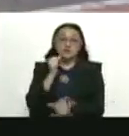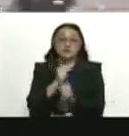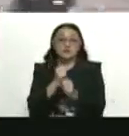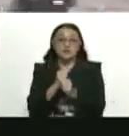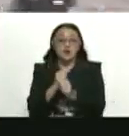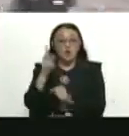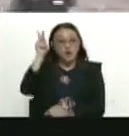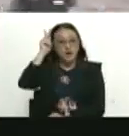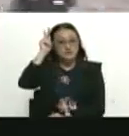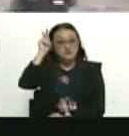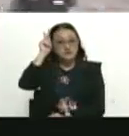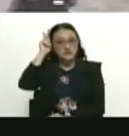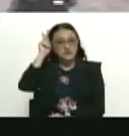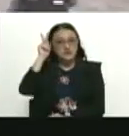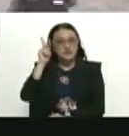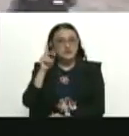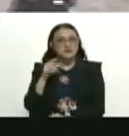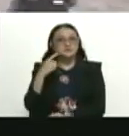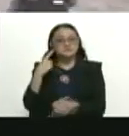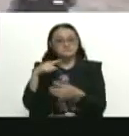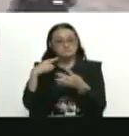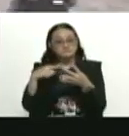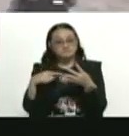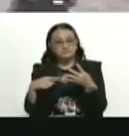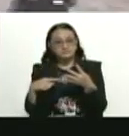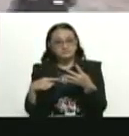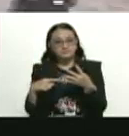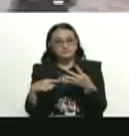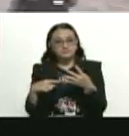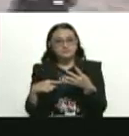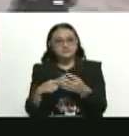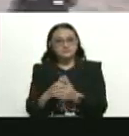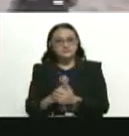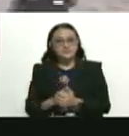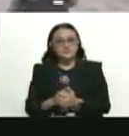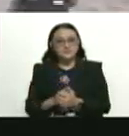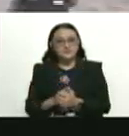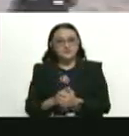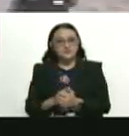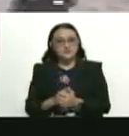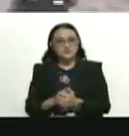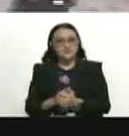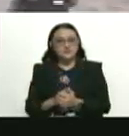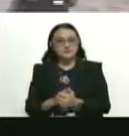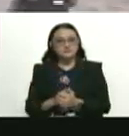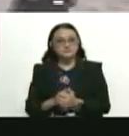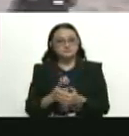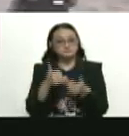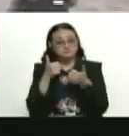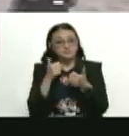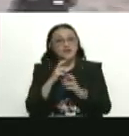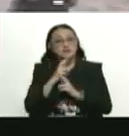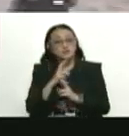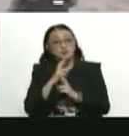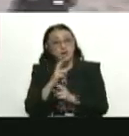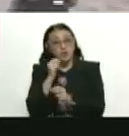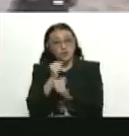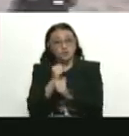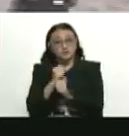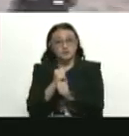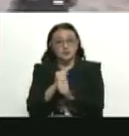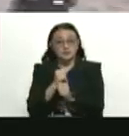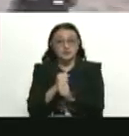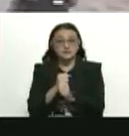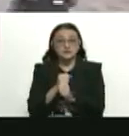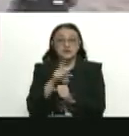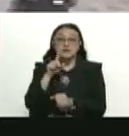Cacique Callaurima para Maconi, Manaure, Maracay y Guara, obteniendo extraordinarios resultados operacionales. También